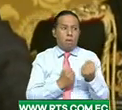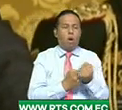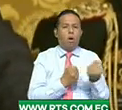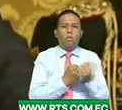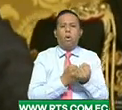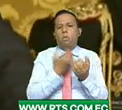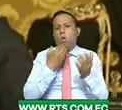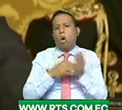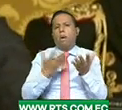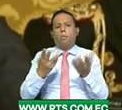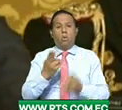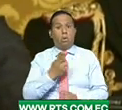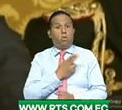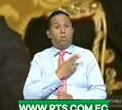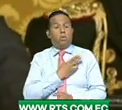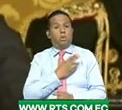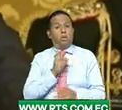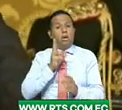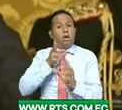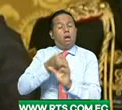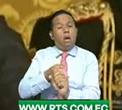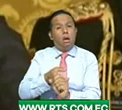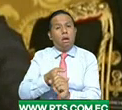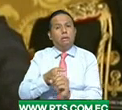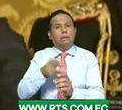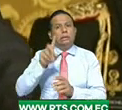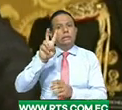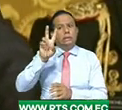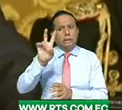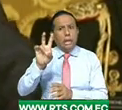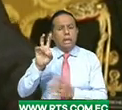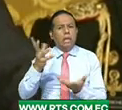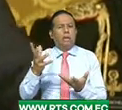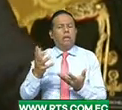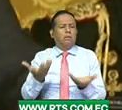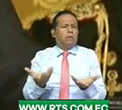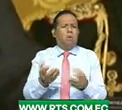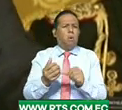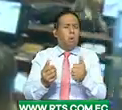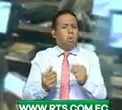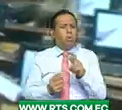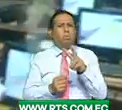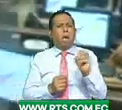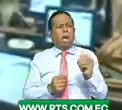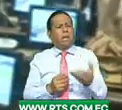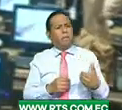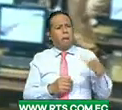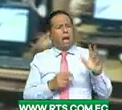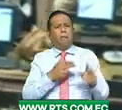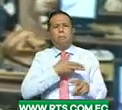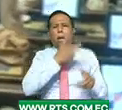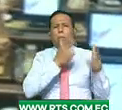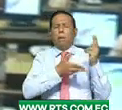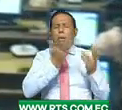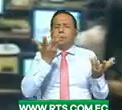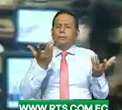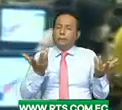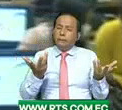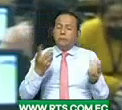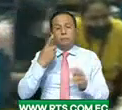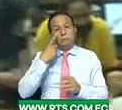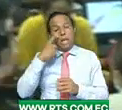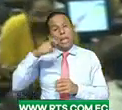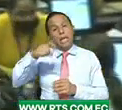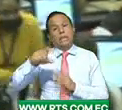sobre 10 en la universidad que a otro que saca 20 sobre 10 en sicariato. Aunque para esto se requieren de aprobaciones de leyes que ya